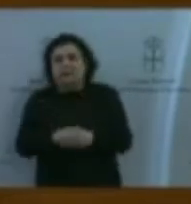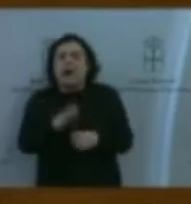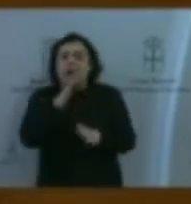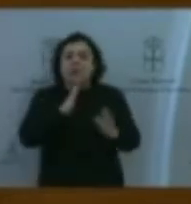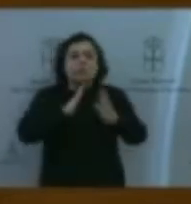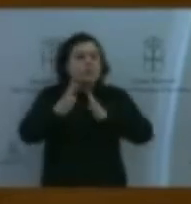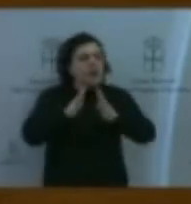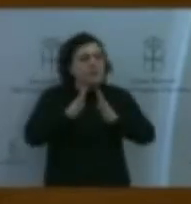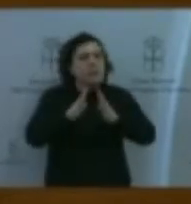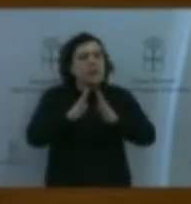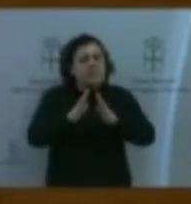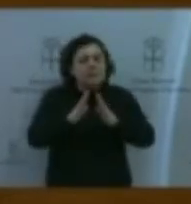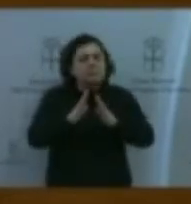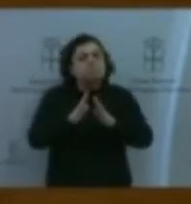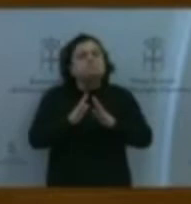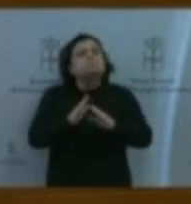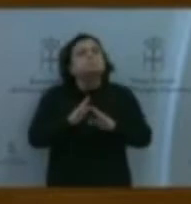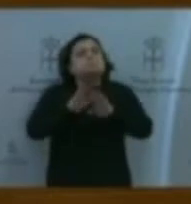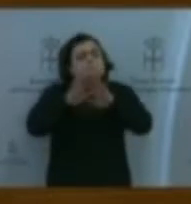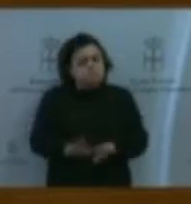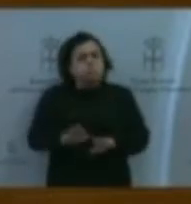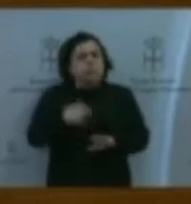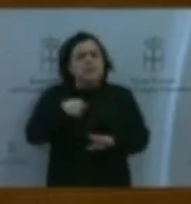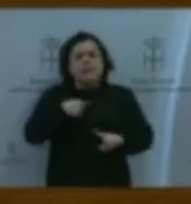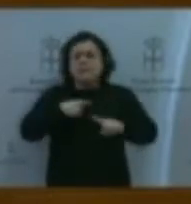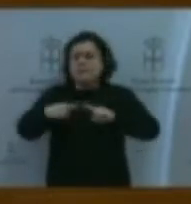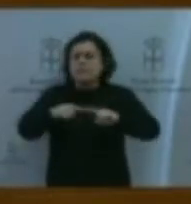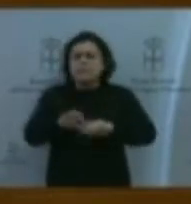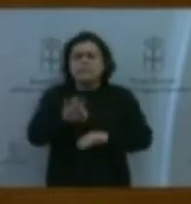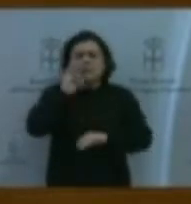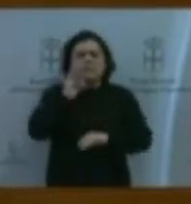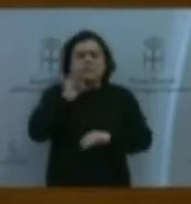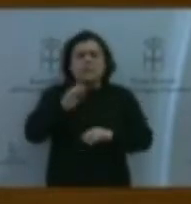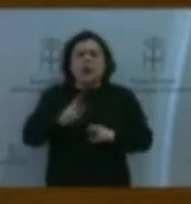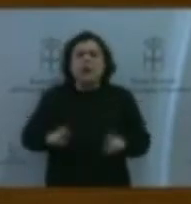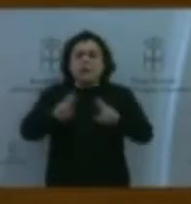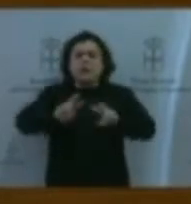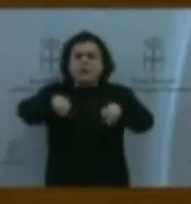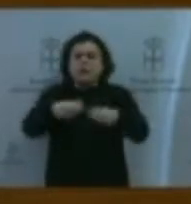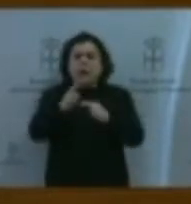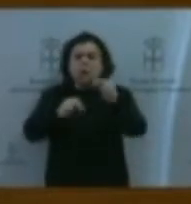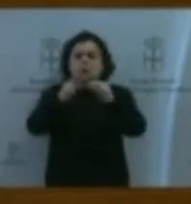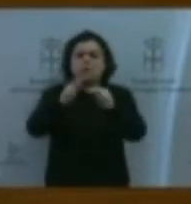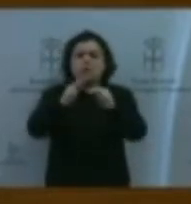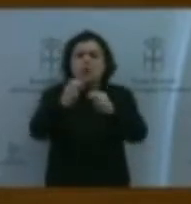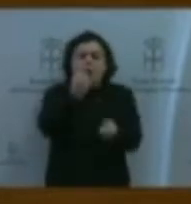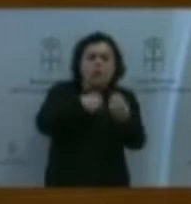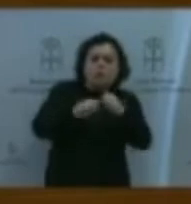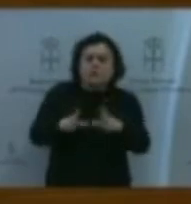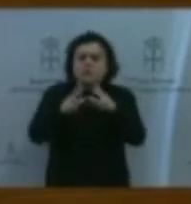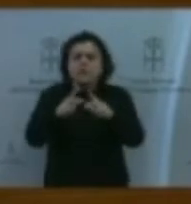decidir qué clase de reconstrucción social y económica ponemos en marcha. Leyes, proyectos de país,